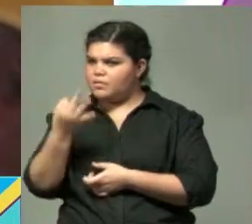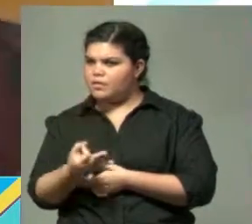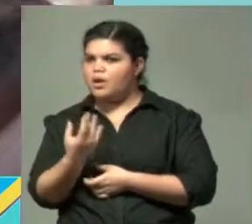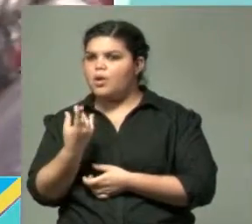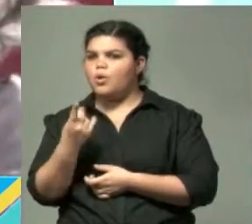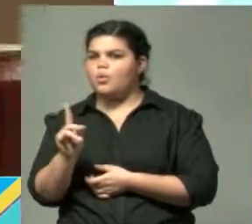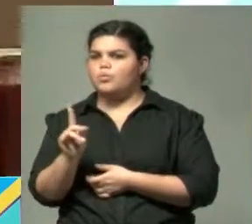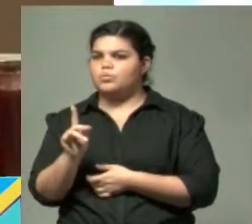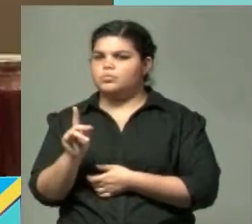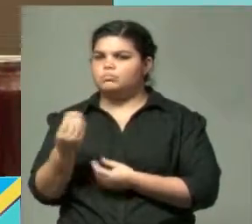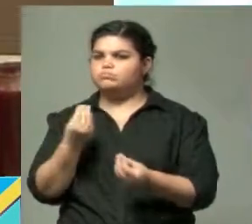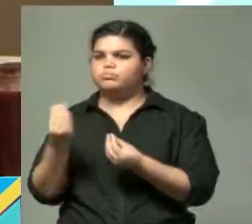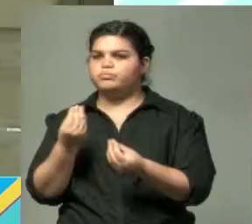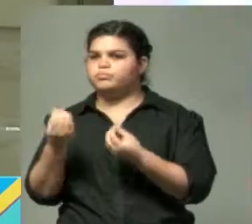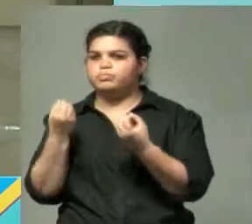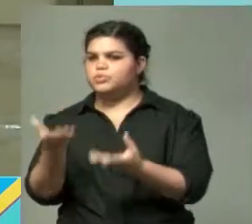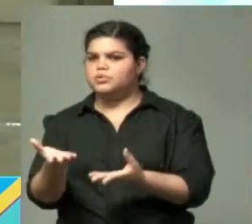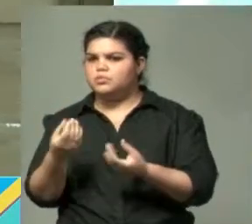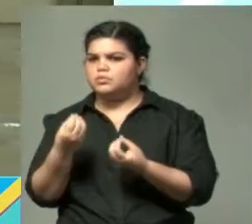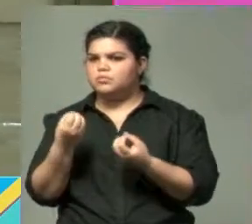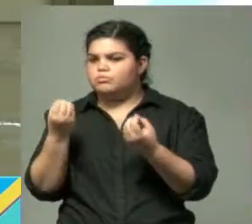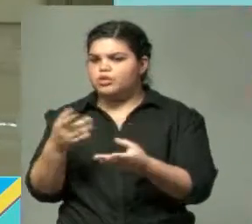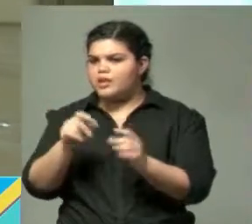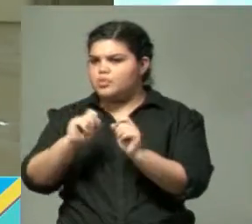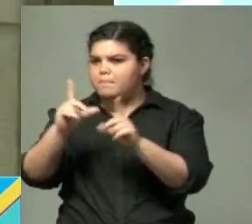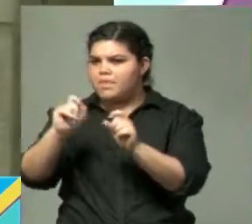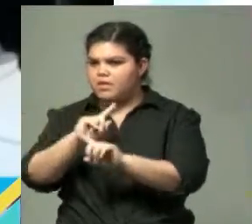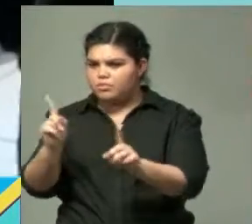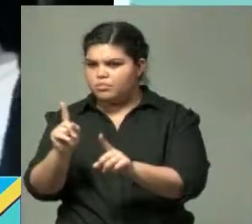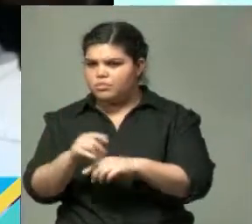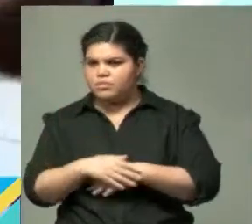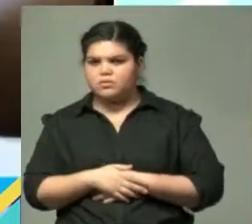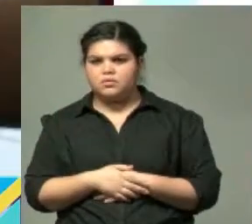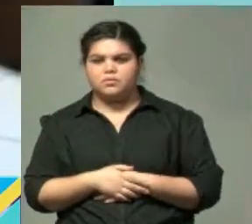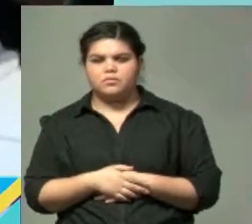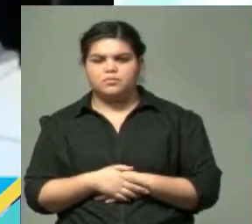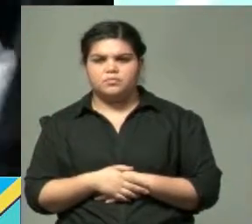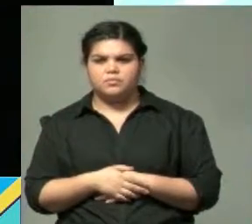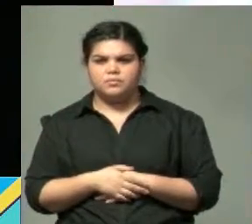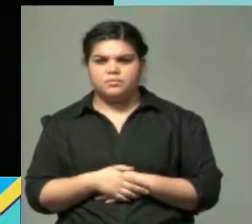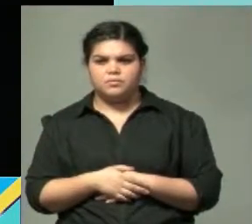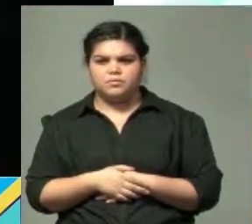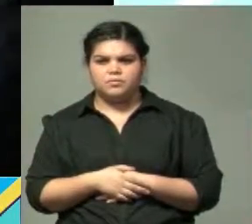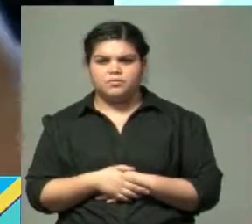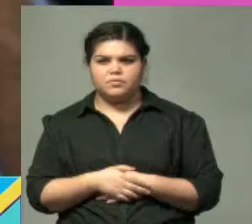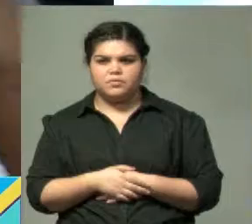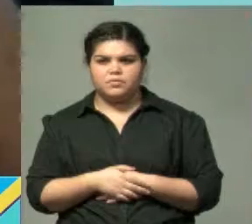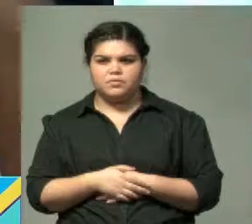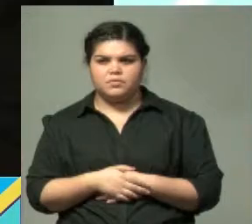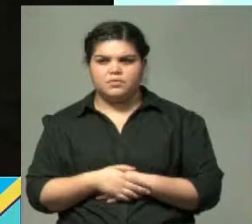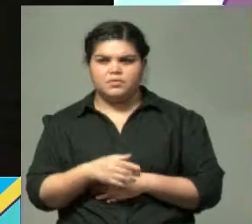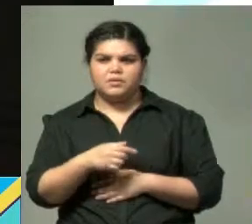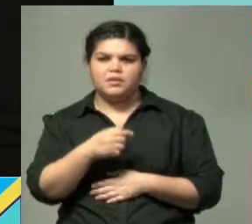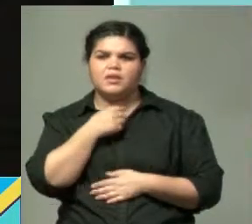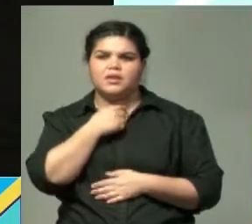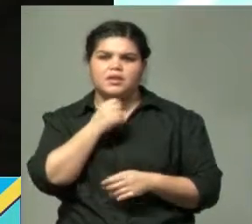porque... Por lo que sea, por lo que sea, lo no, desea, eso digamos. no se mide, Entonces, digamos. Busca, ¿no? Busca completar aumentar la